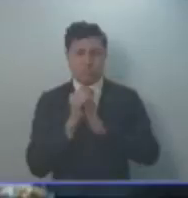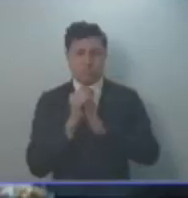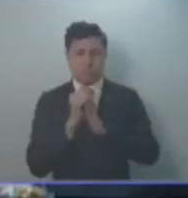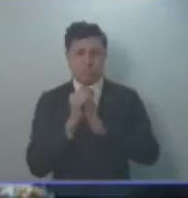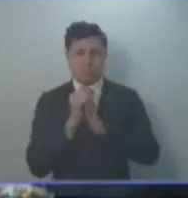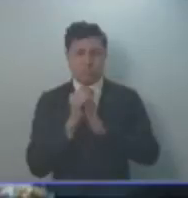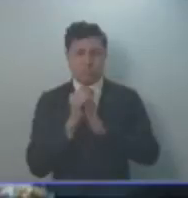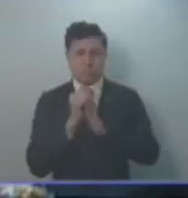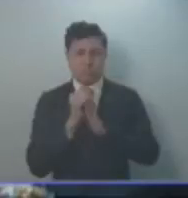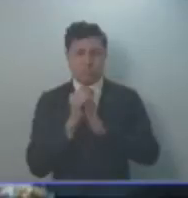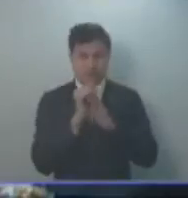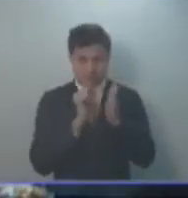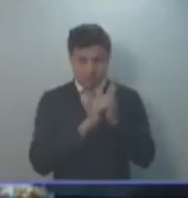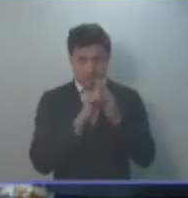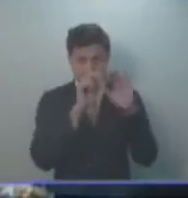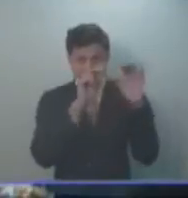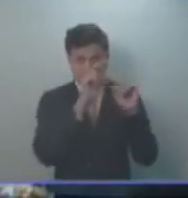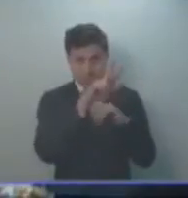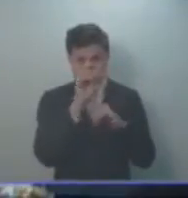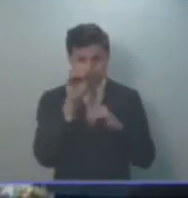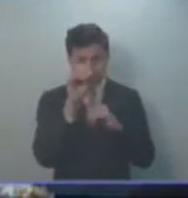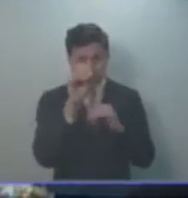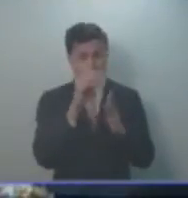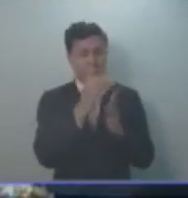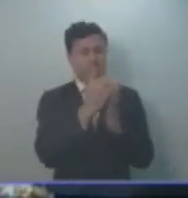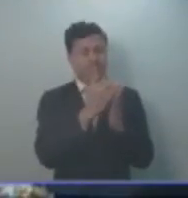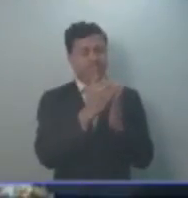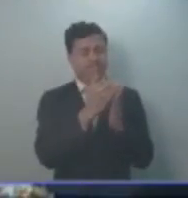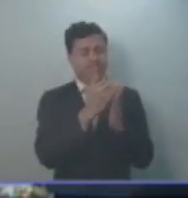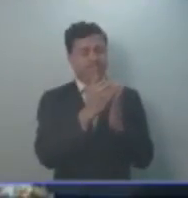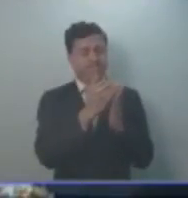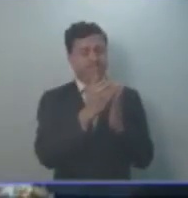siguiente manera. Artículo